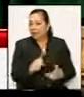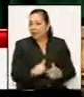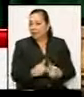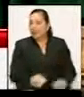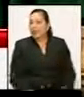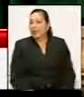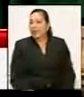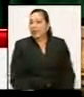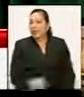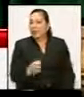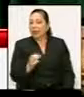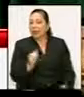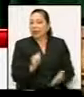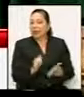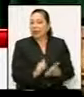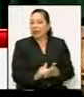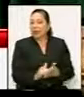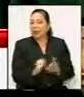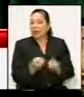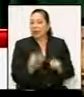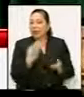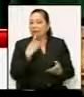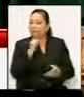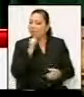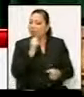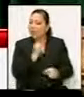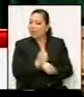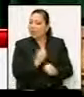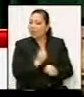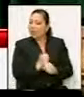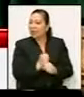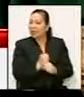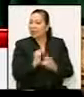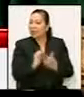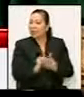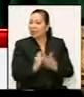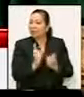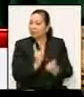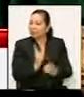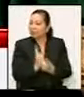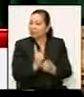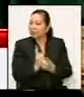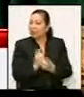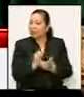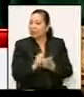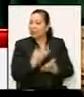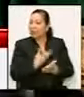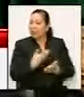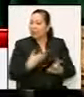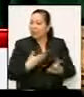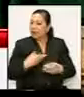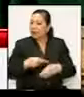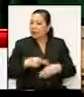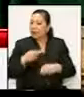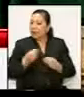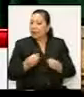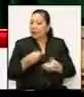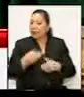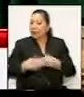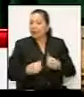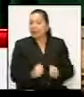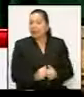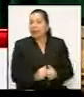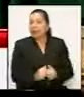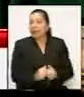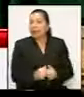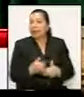Ganadería. Creo que hay mucho todavía por hacer. Estamos a disposición del gobierno regional y de los productores